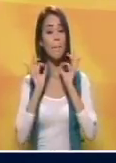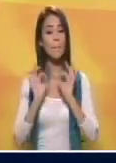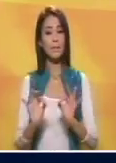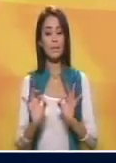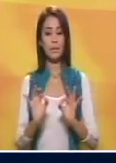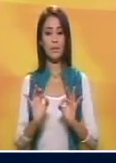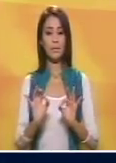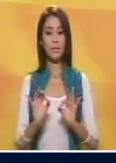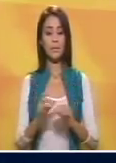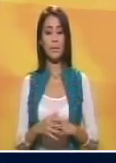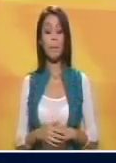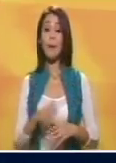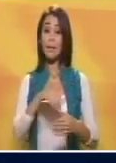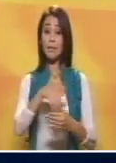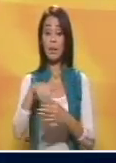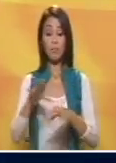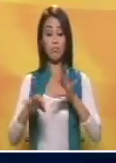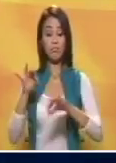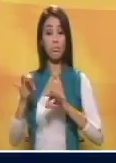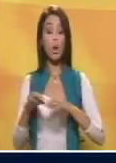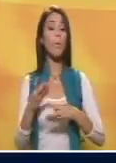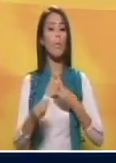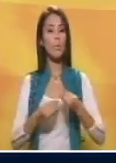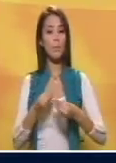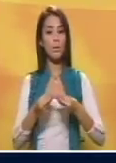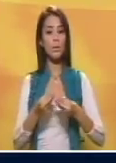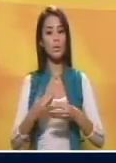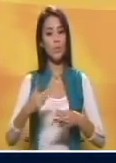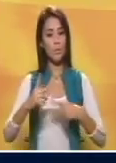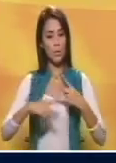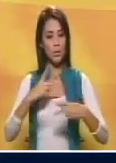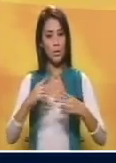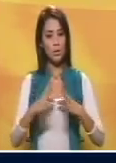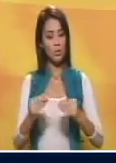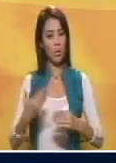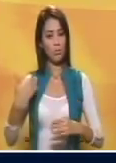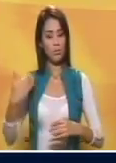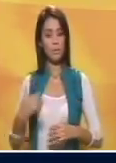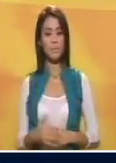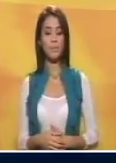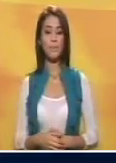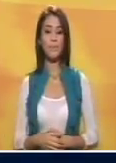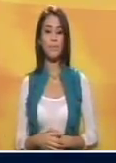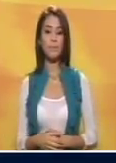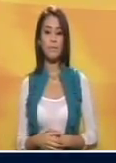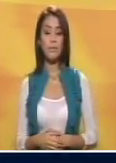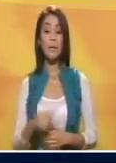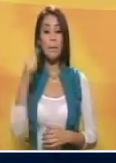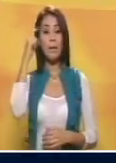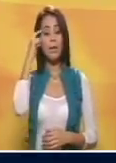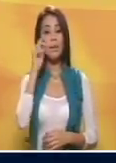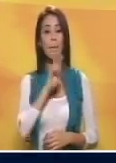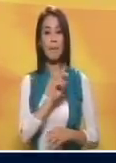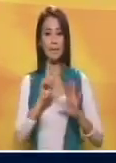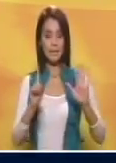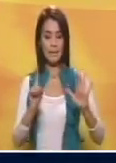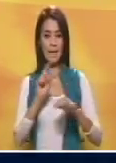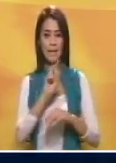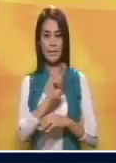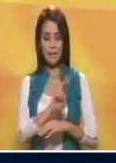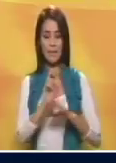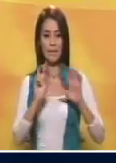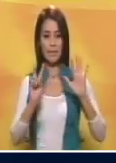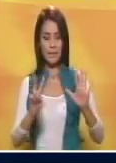especialmente para esta elección, como lo hemos hecho para todos los procesos electorales. Y para los días 26 y